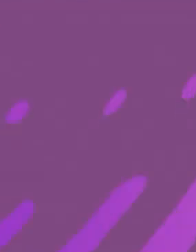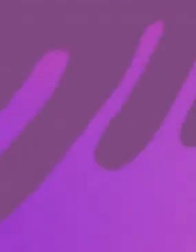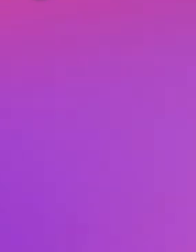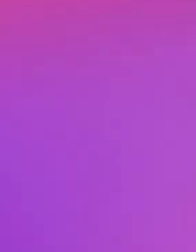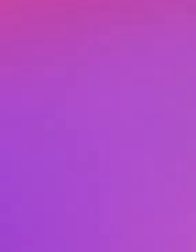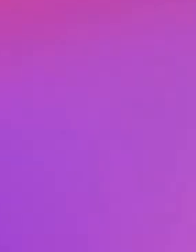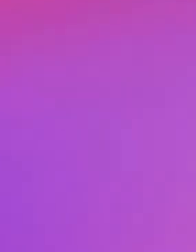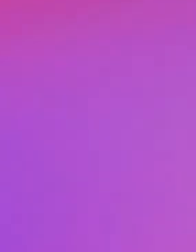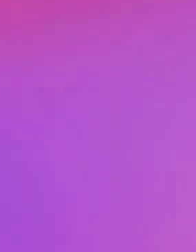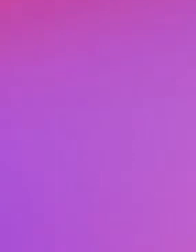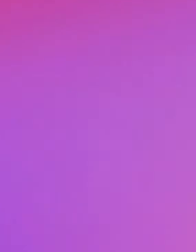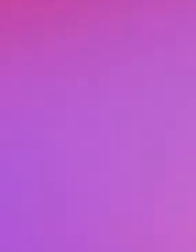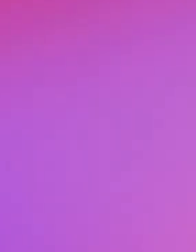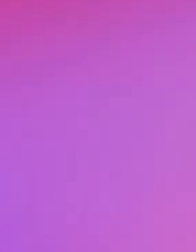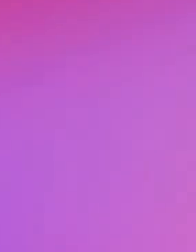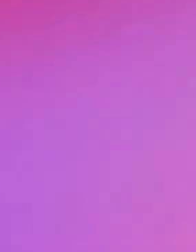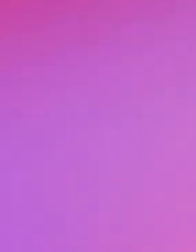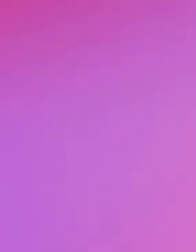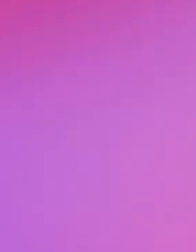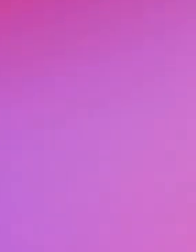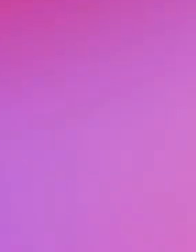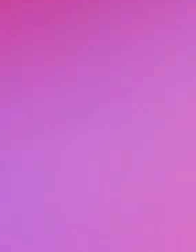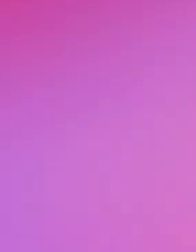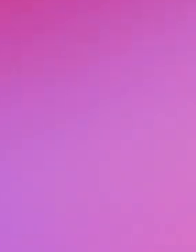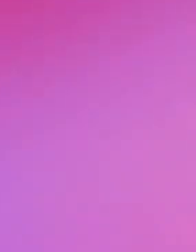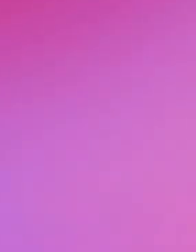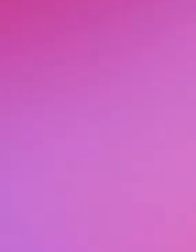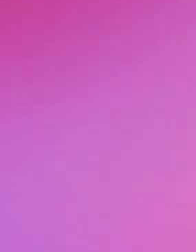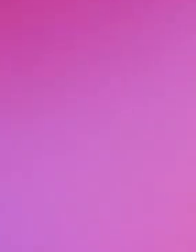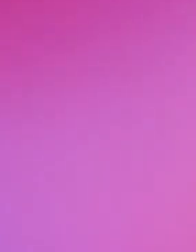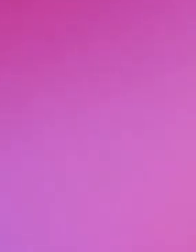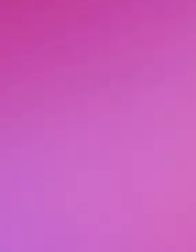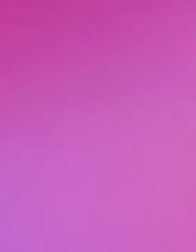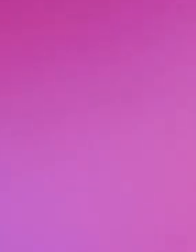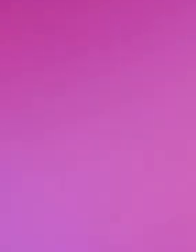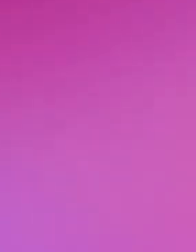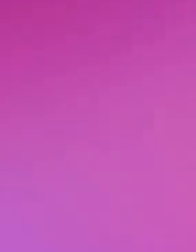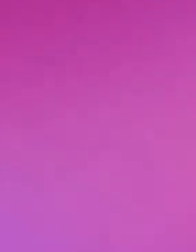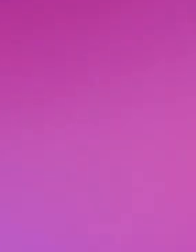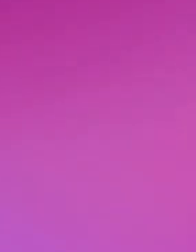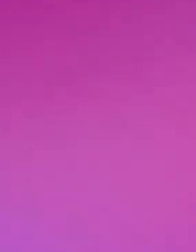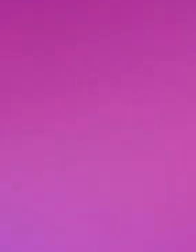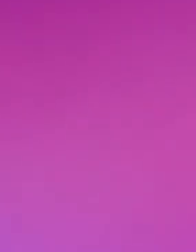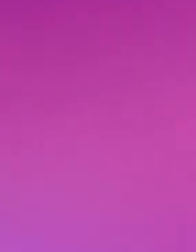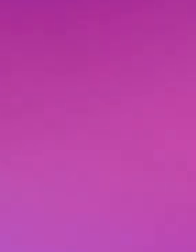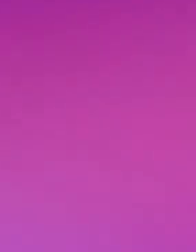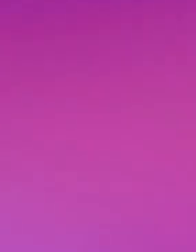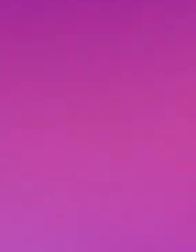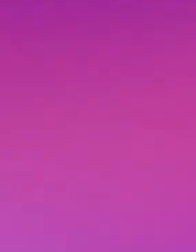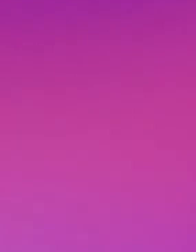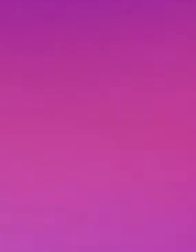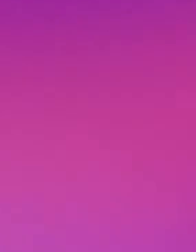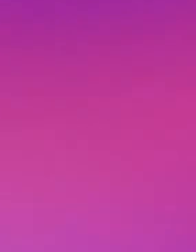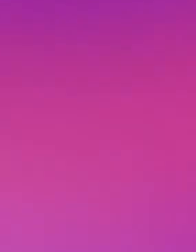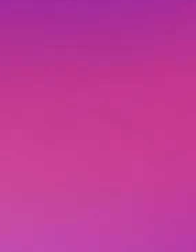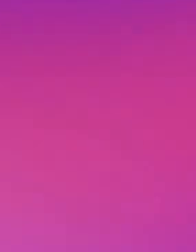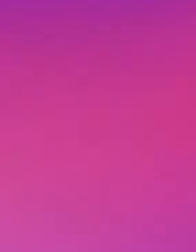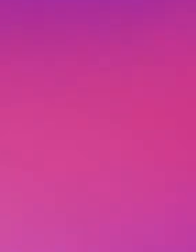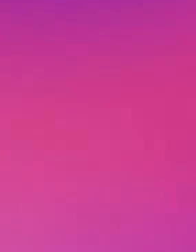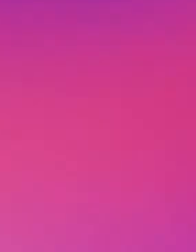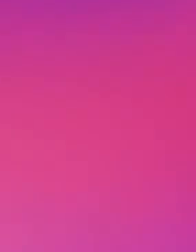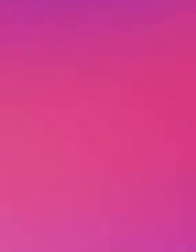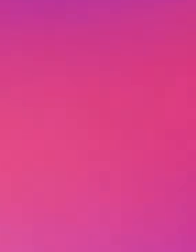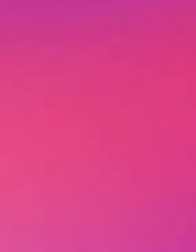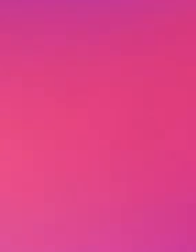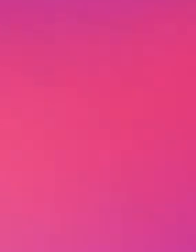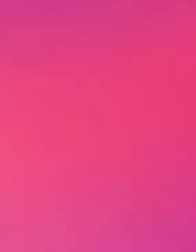Si tienes dudas o necesitas ayuda, llama al Centro de Apoyo Pedagógico a Distancia. El número de teléfono para secundaria